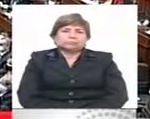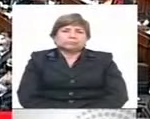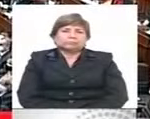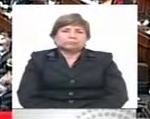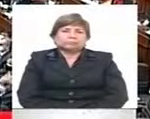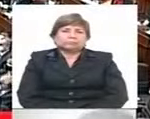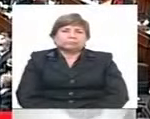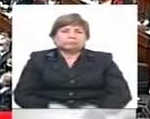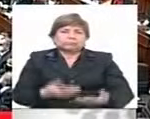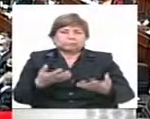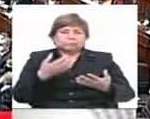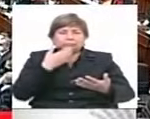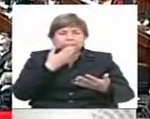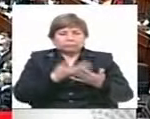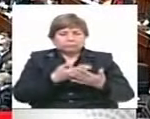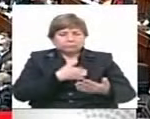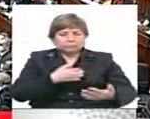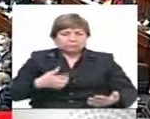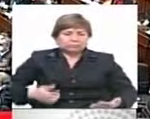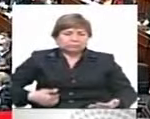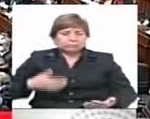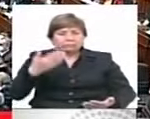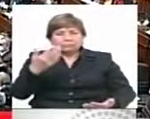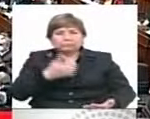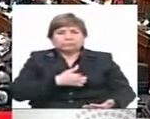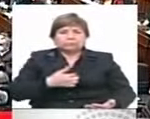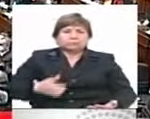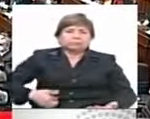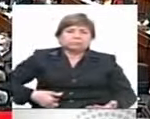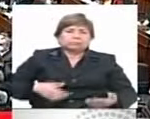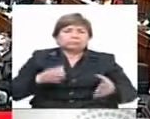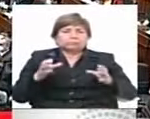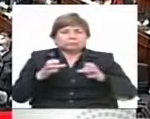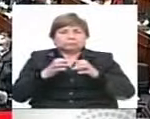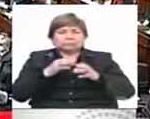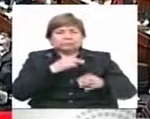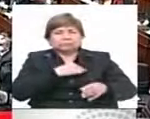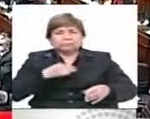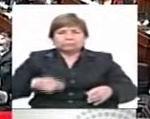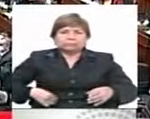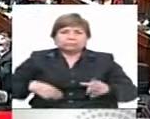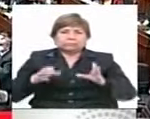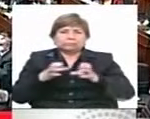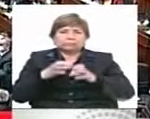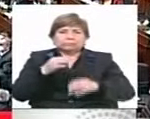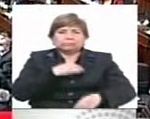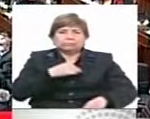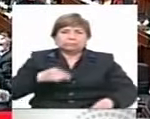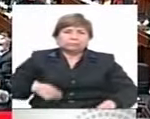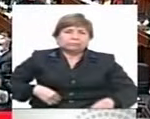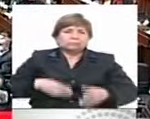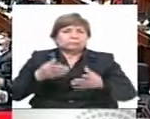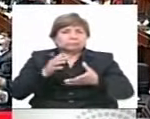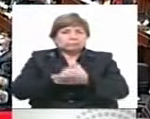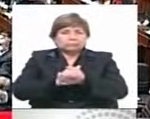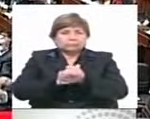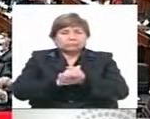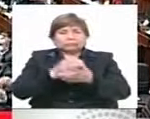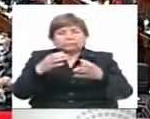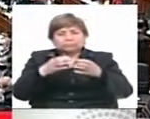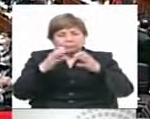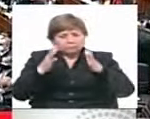Gracias, presidenta. Señora presidenta, señora presidenta del Consejo de Ministros, señores ministros y colegas